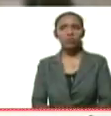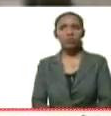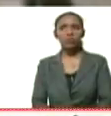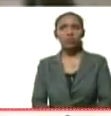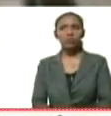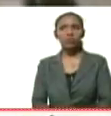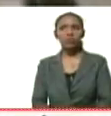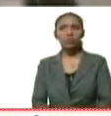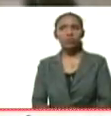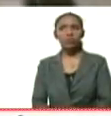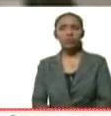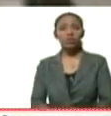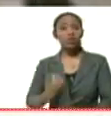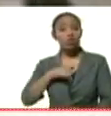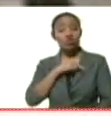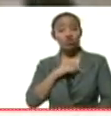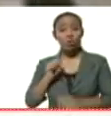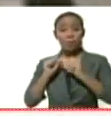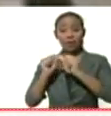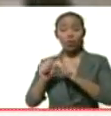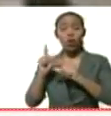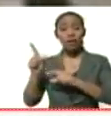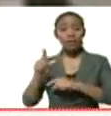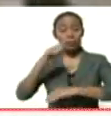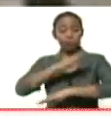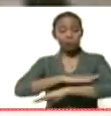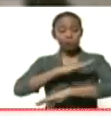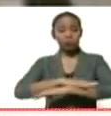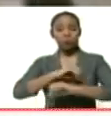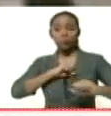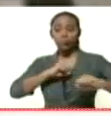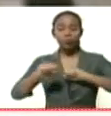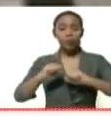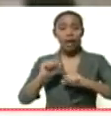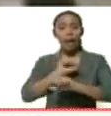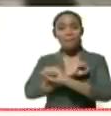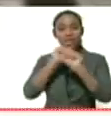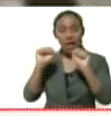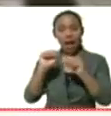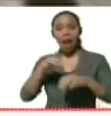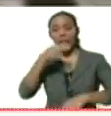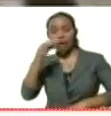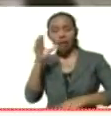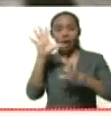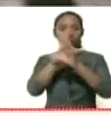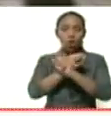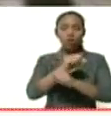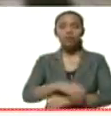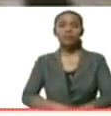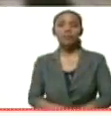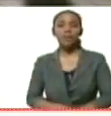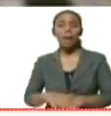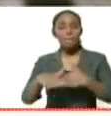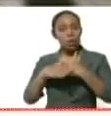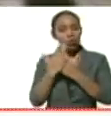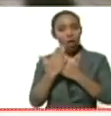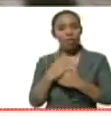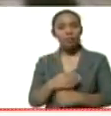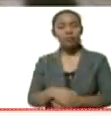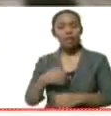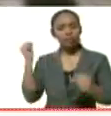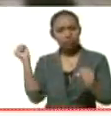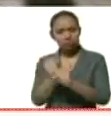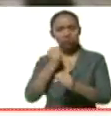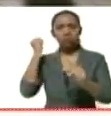permanente. Nosotros mantenemos ese ritmo en la mañana, en la tarde, en la noche, en la madrugada.